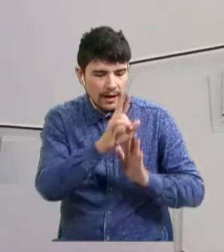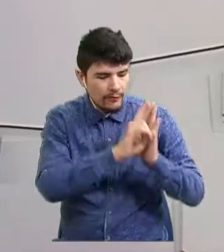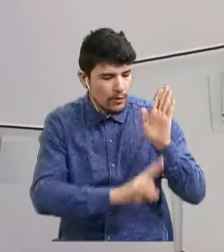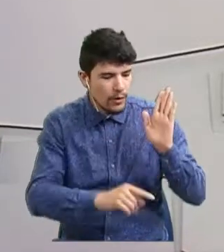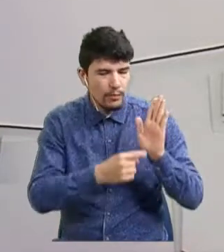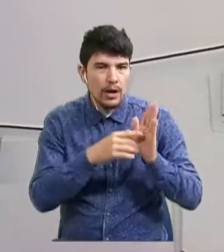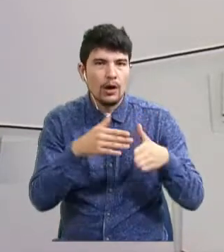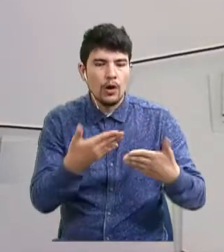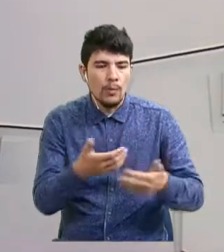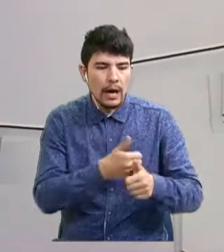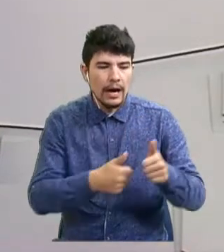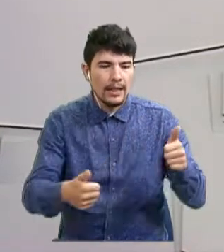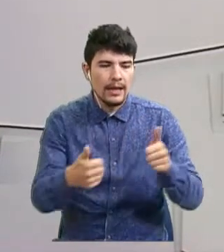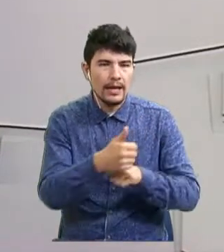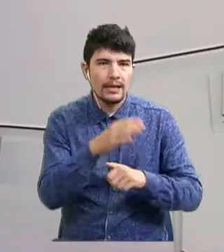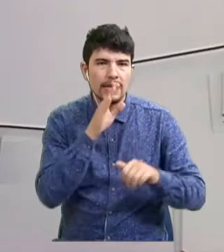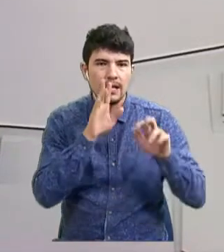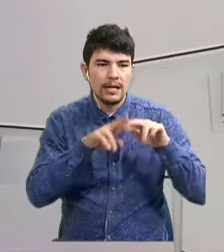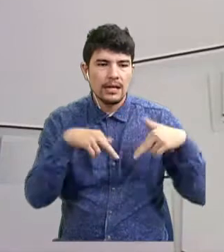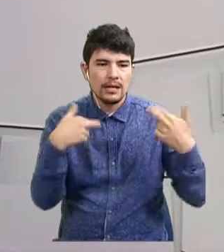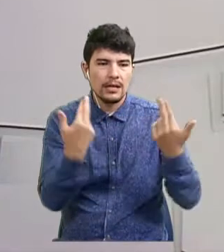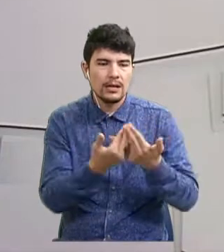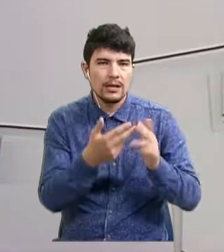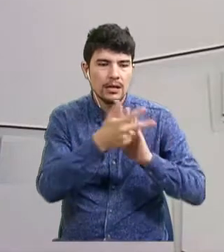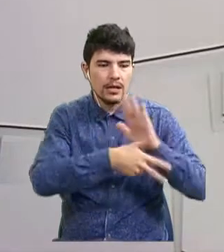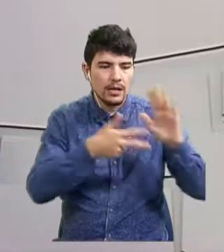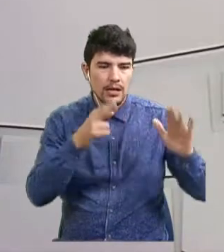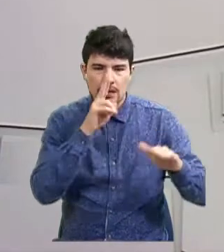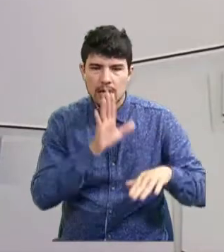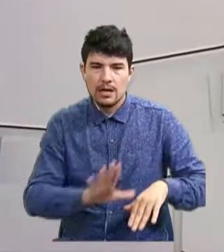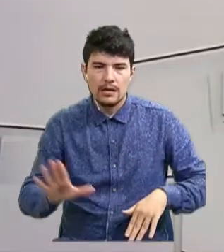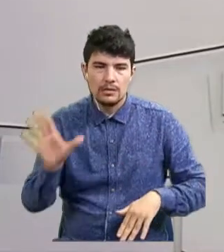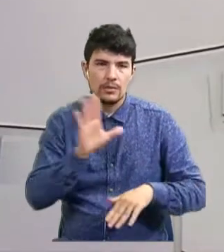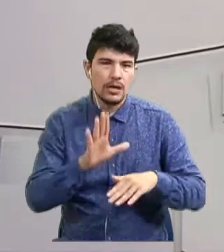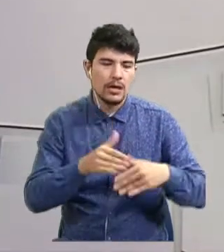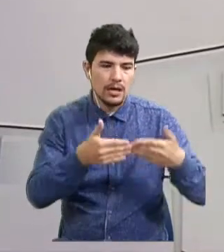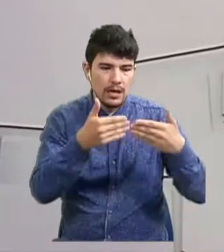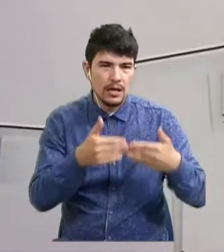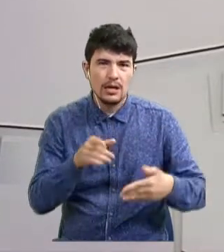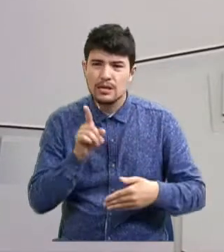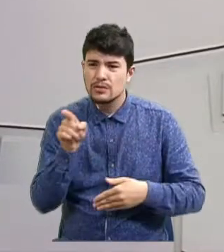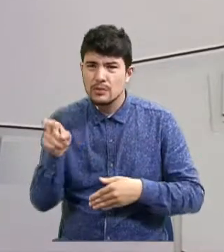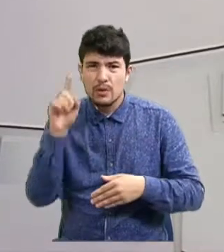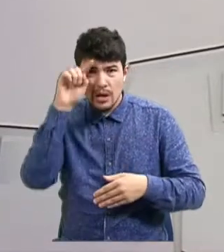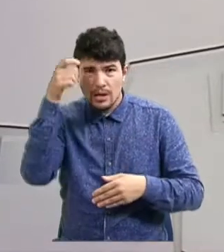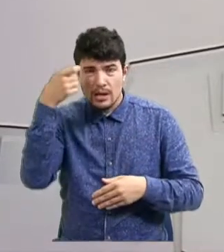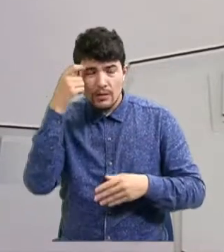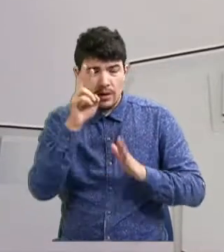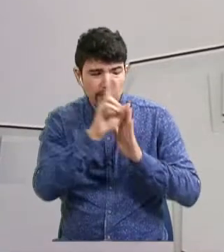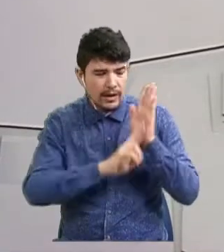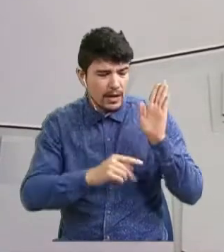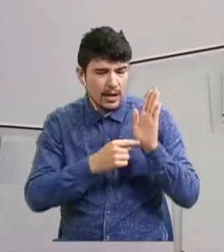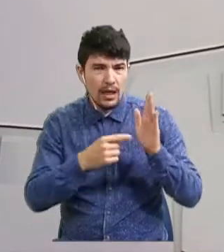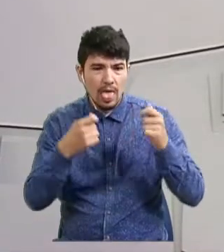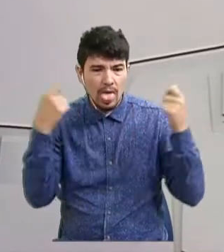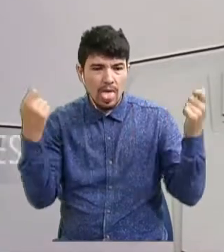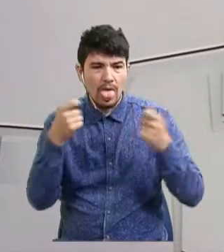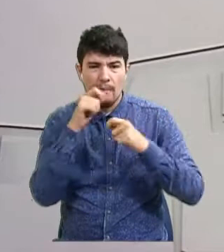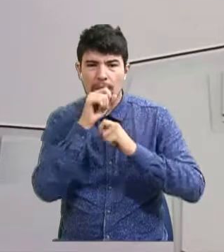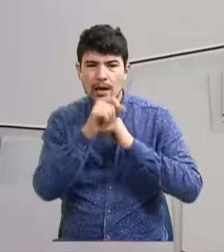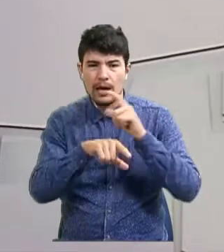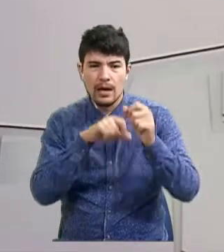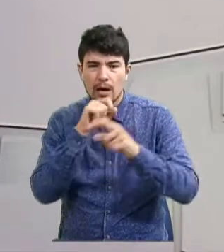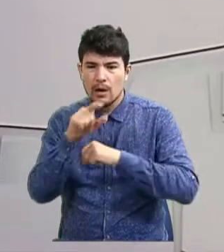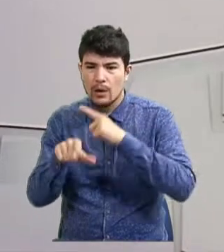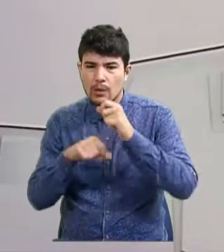que se adelante por una Asamblea Nacional Constituyente limitada y no como lo pretende el gobierno, por un referéndum donde va a lanzar una serie de preguntas a